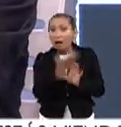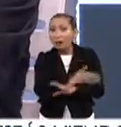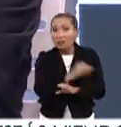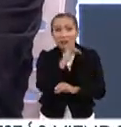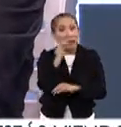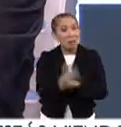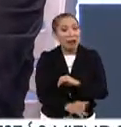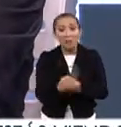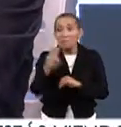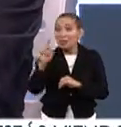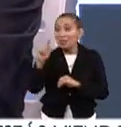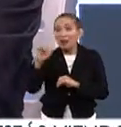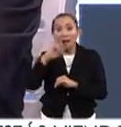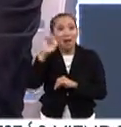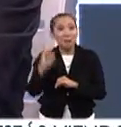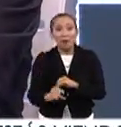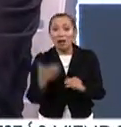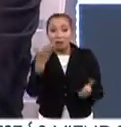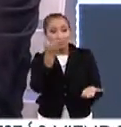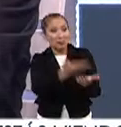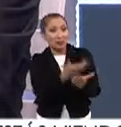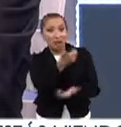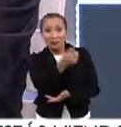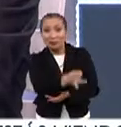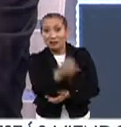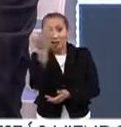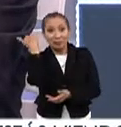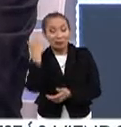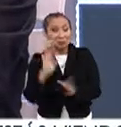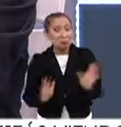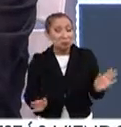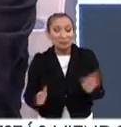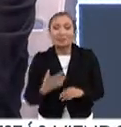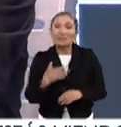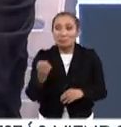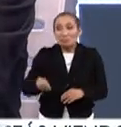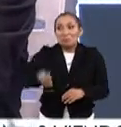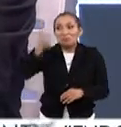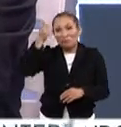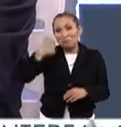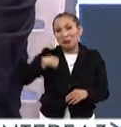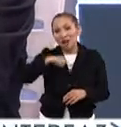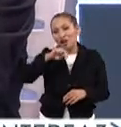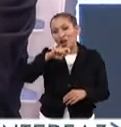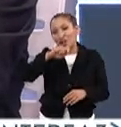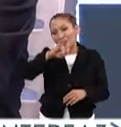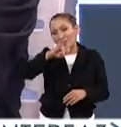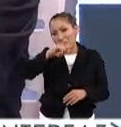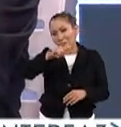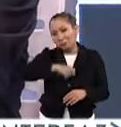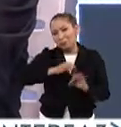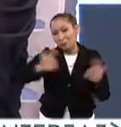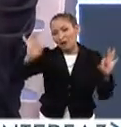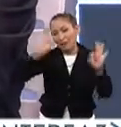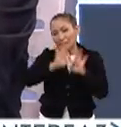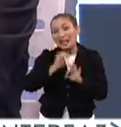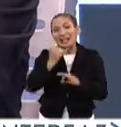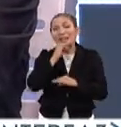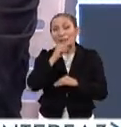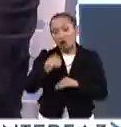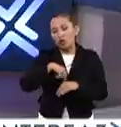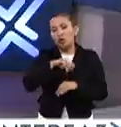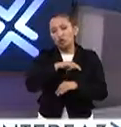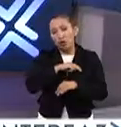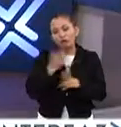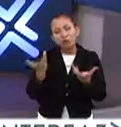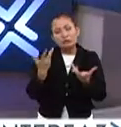hecho, el Vaticano no había hecho nada así similar. Y entonces, pues yo creo que para Notimex fue muy relevante. Y también a nosotros